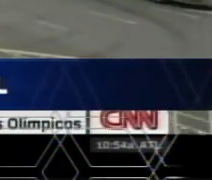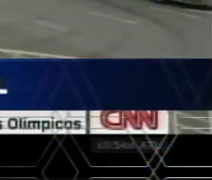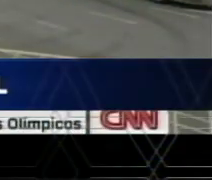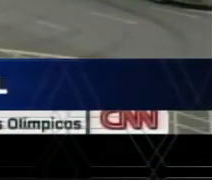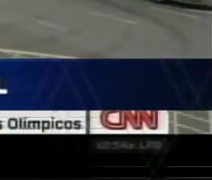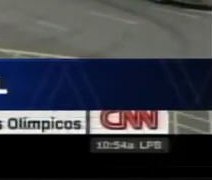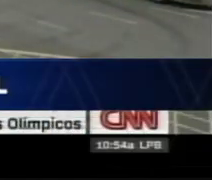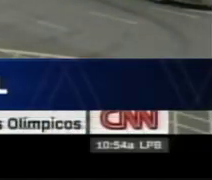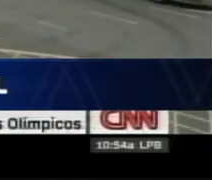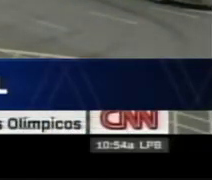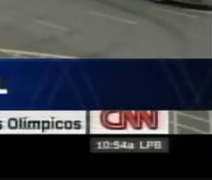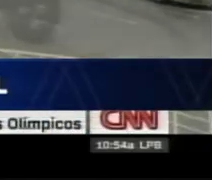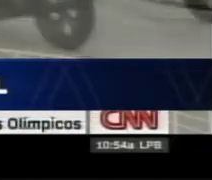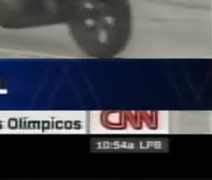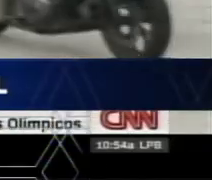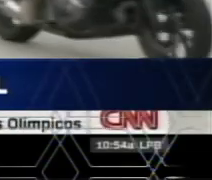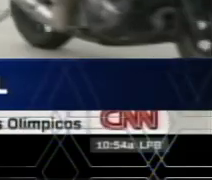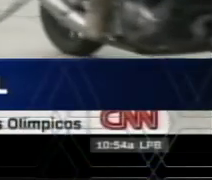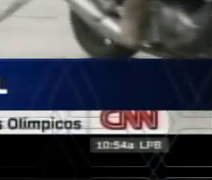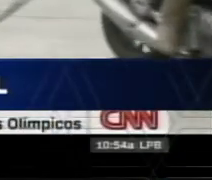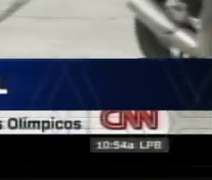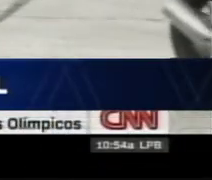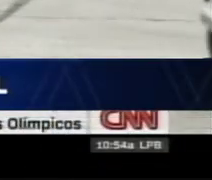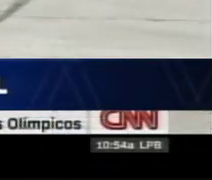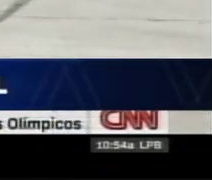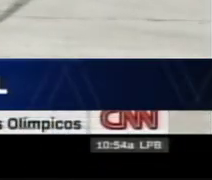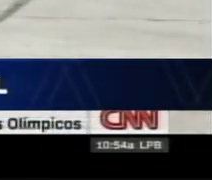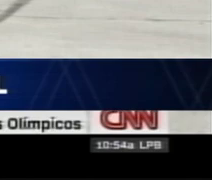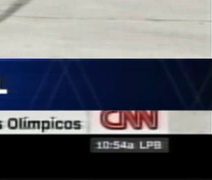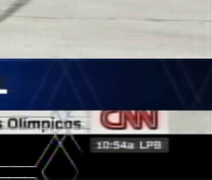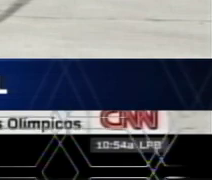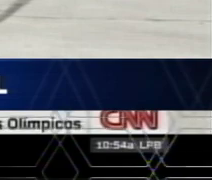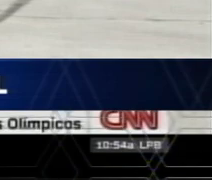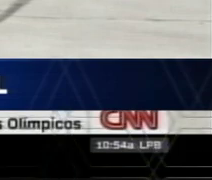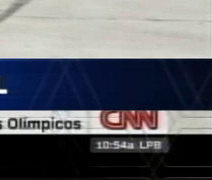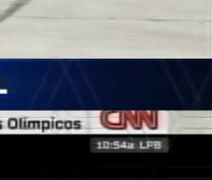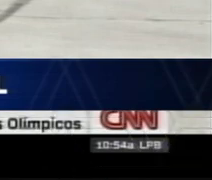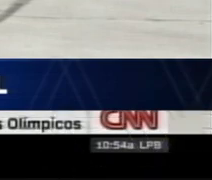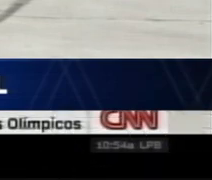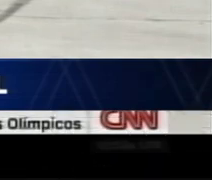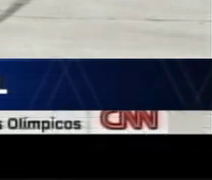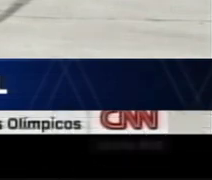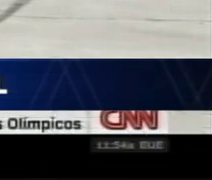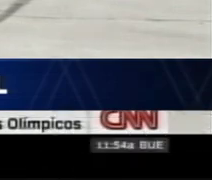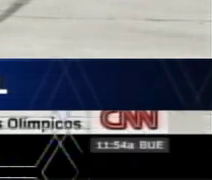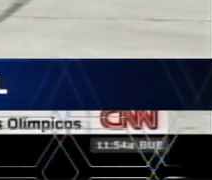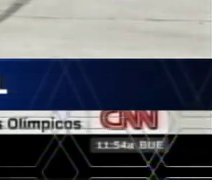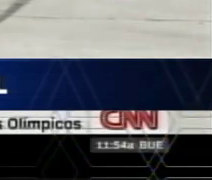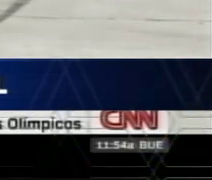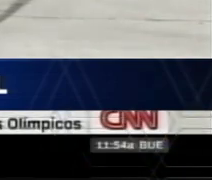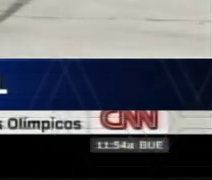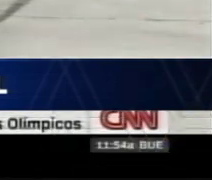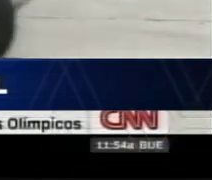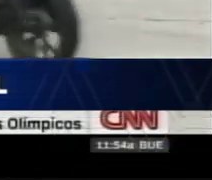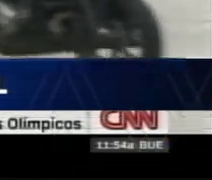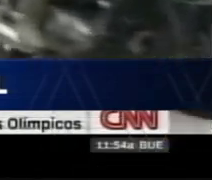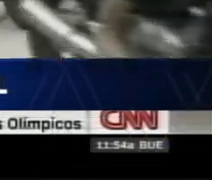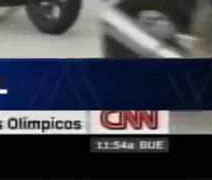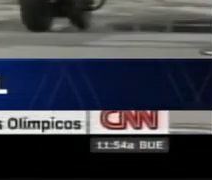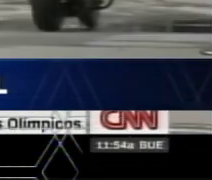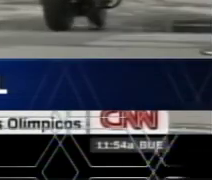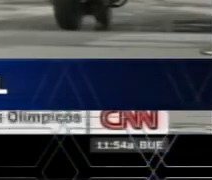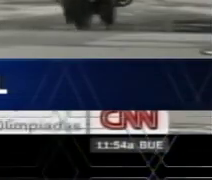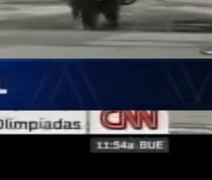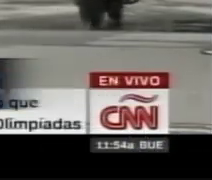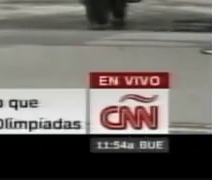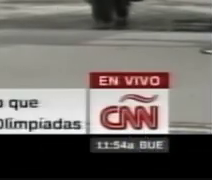A 15 días de Río 2016. Policía de Brasil arrestó a 10 hombres que presuntamente planeaban acciones